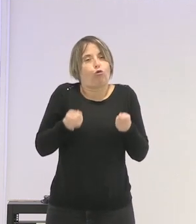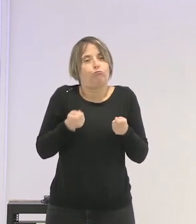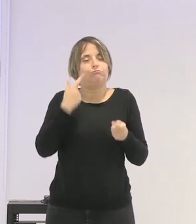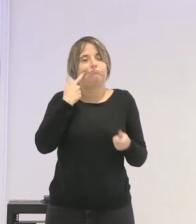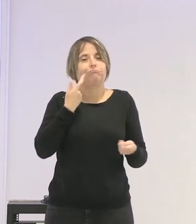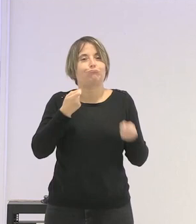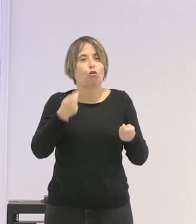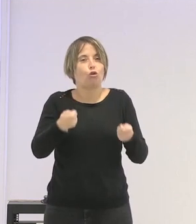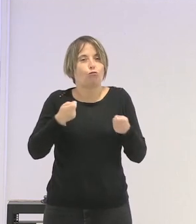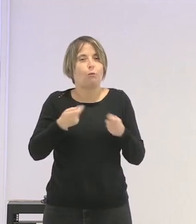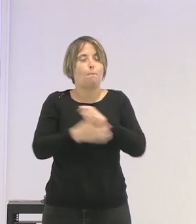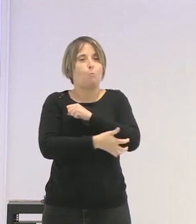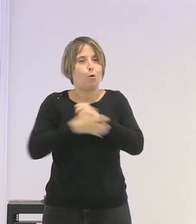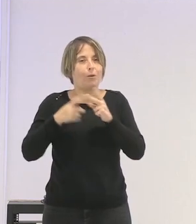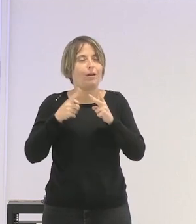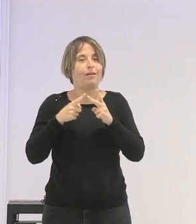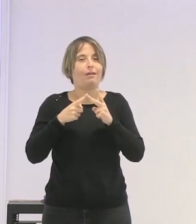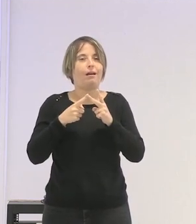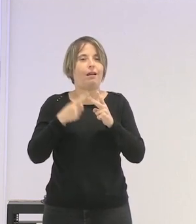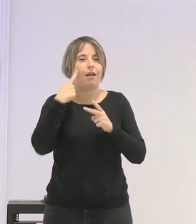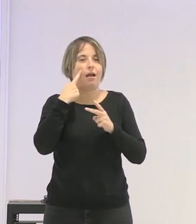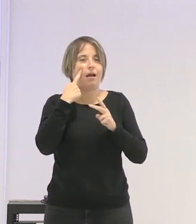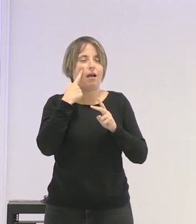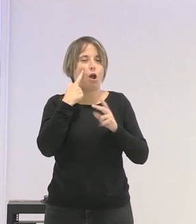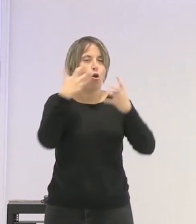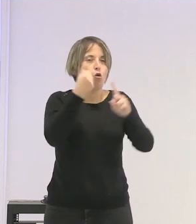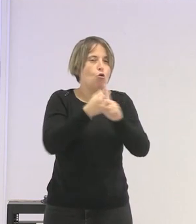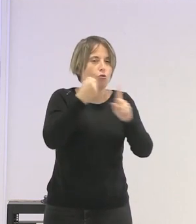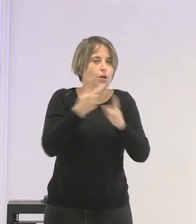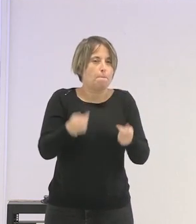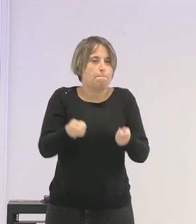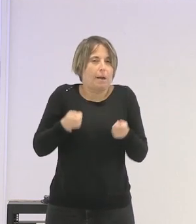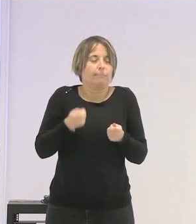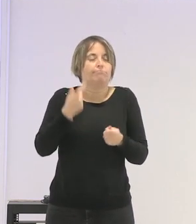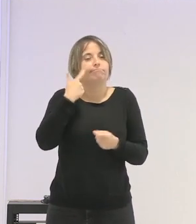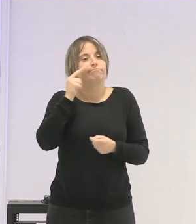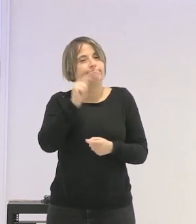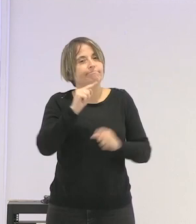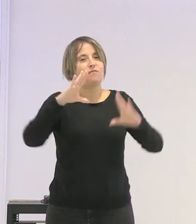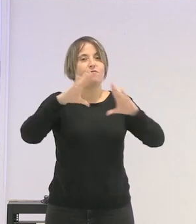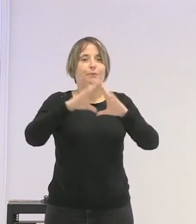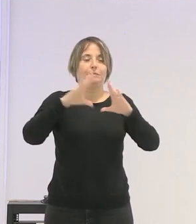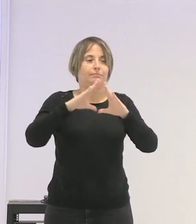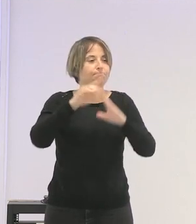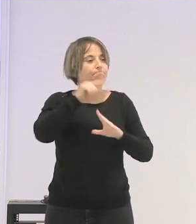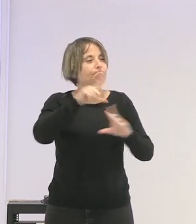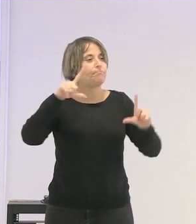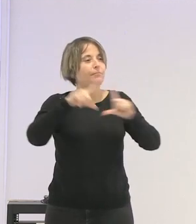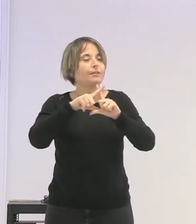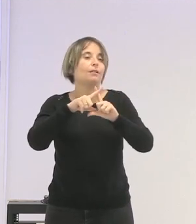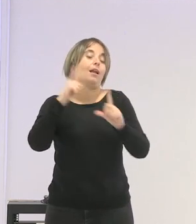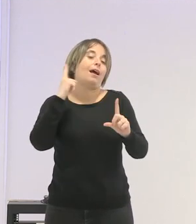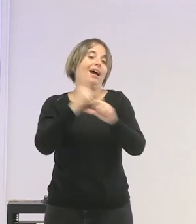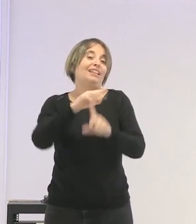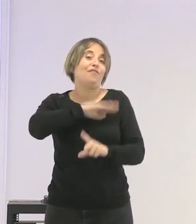para contener pues la pobreza, para contener la disidencia, etcétera, ¿no? Entonces, bueno, yo creo que también un feminismo, digamos, antifascista sería